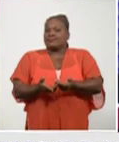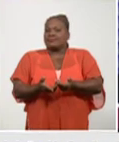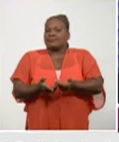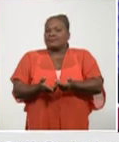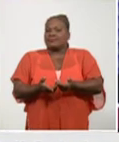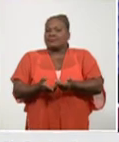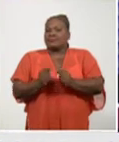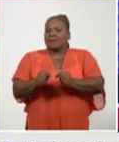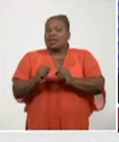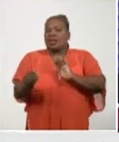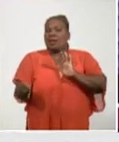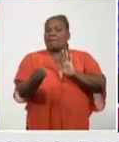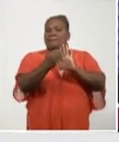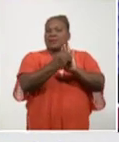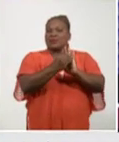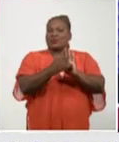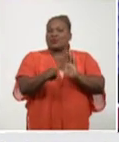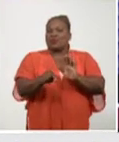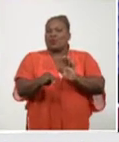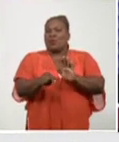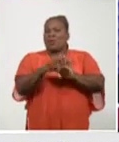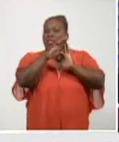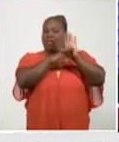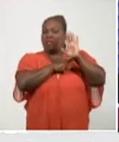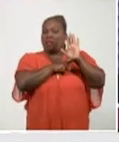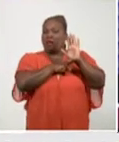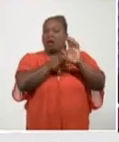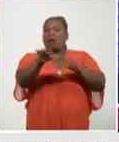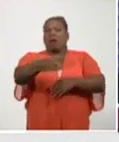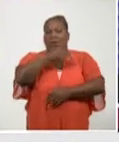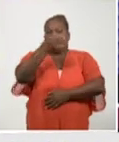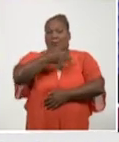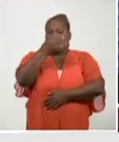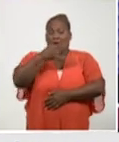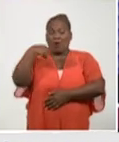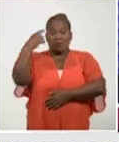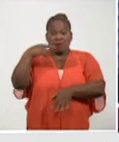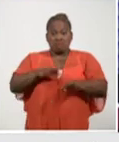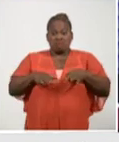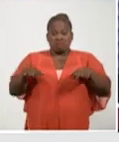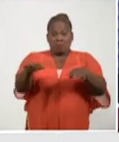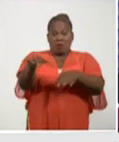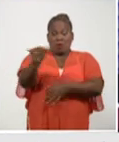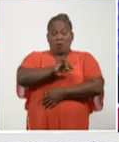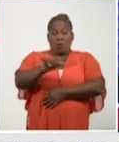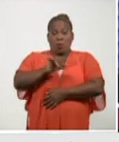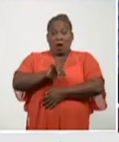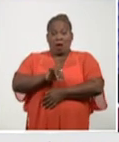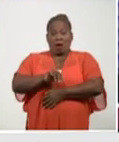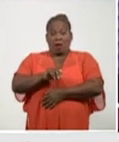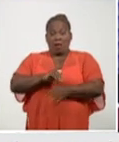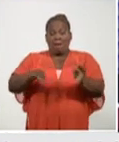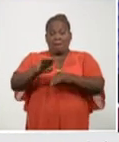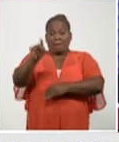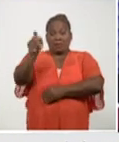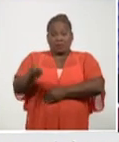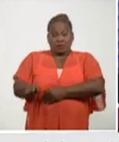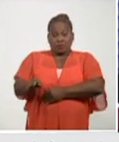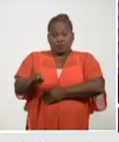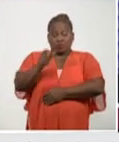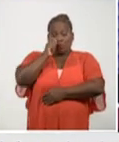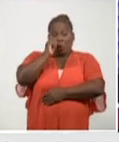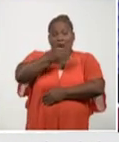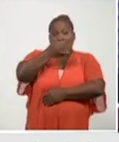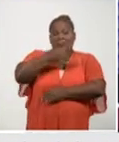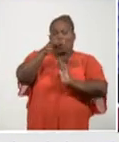la aplicación de estas medidas. Se explicó también por el ministro en qué consisten las medidas,